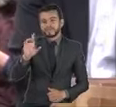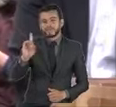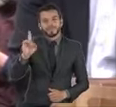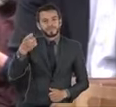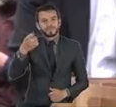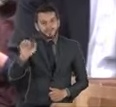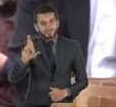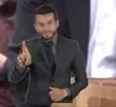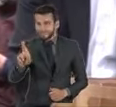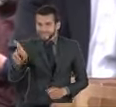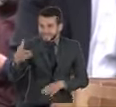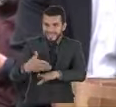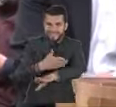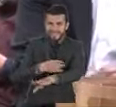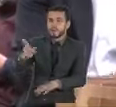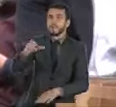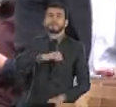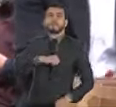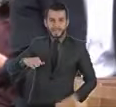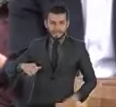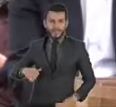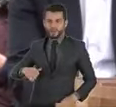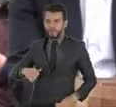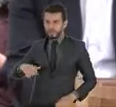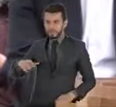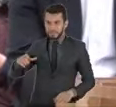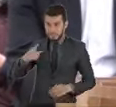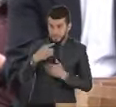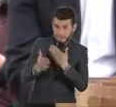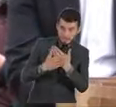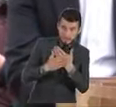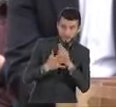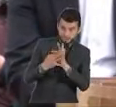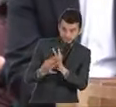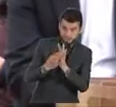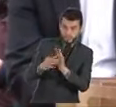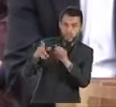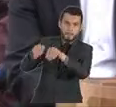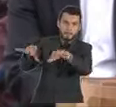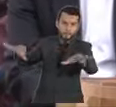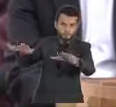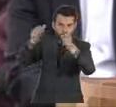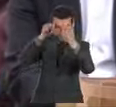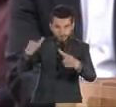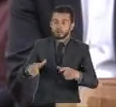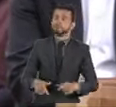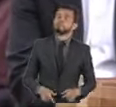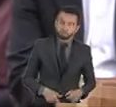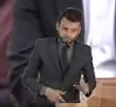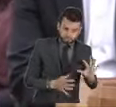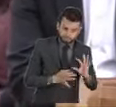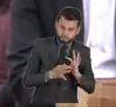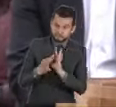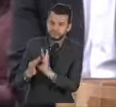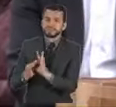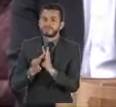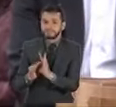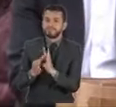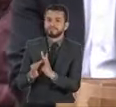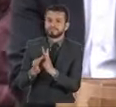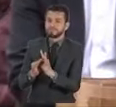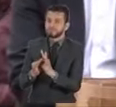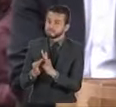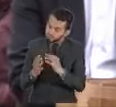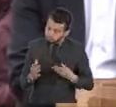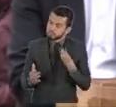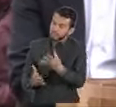privado necesita estar conjuntamente trabajando con el sector público en la construcción de la ciudad y allí es donde nosotros